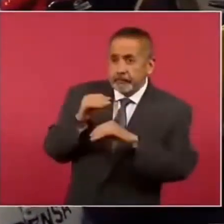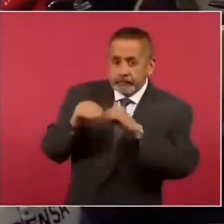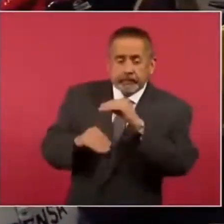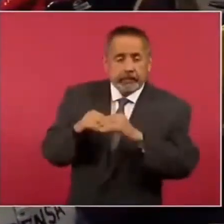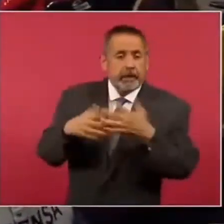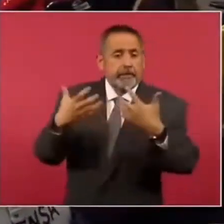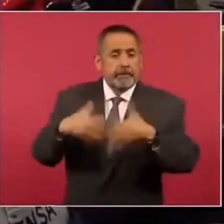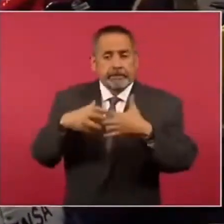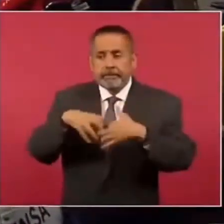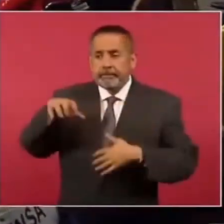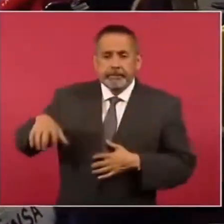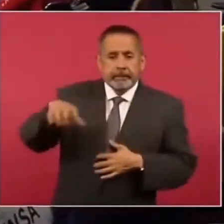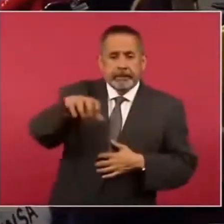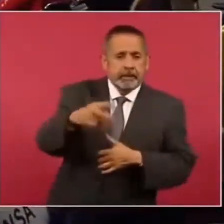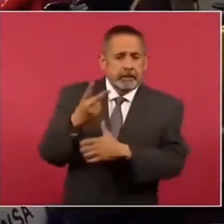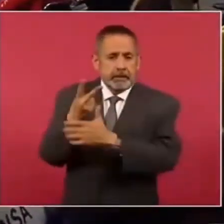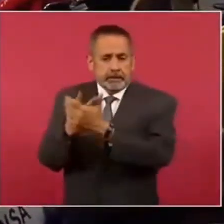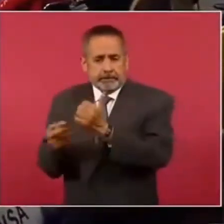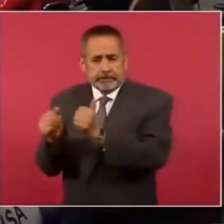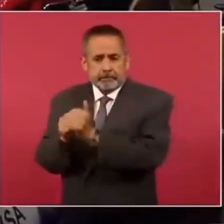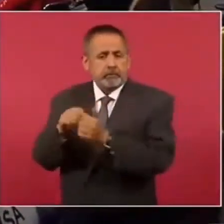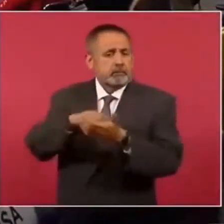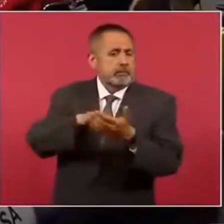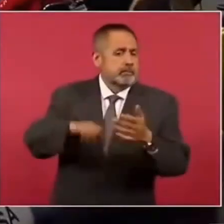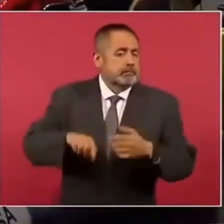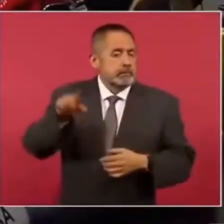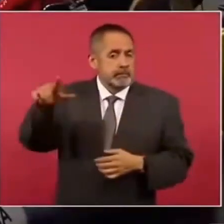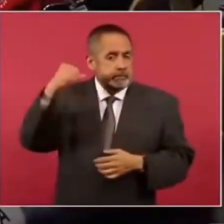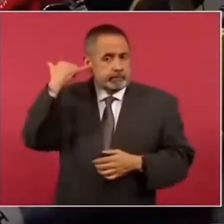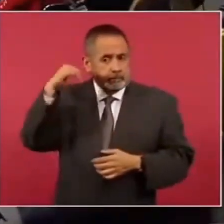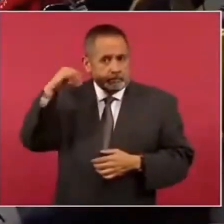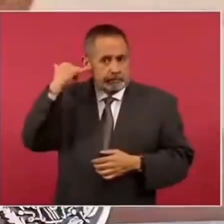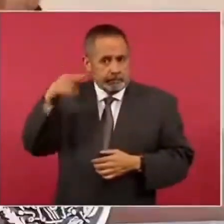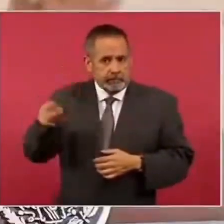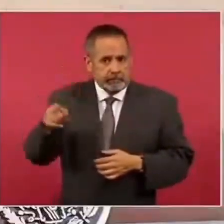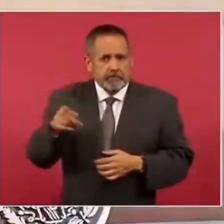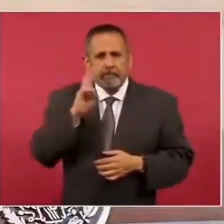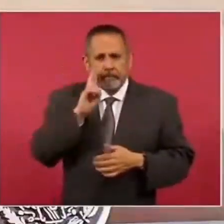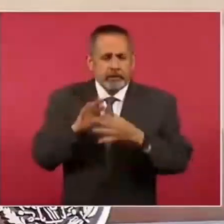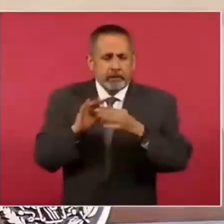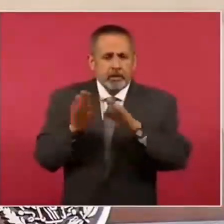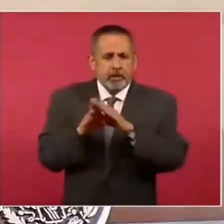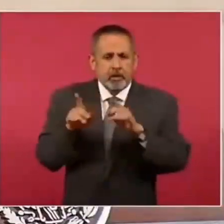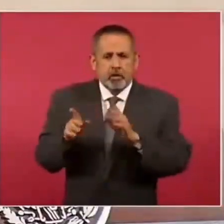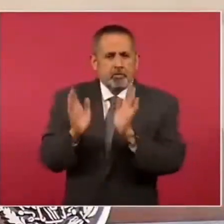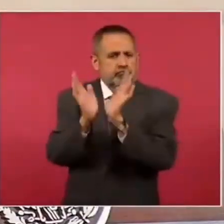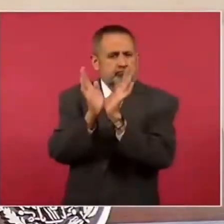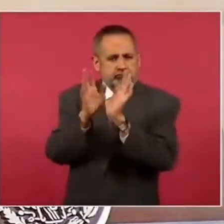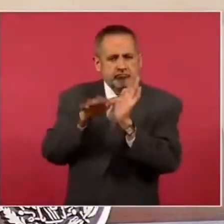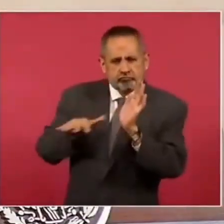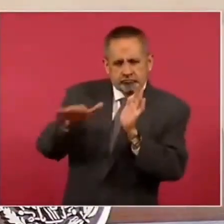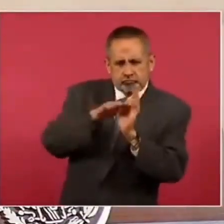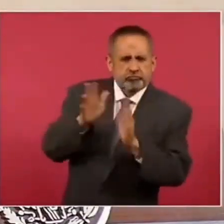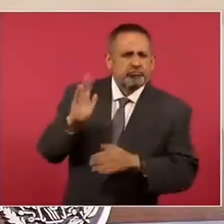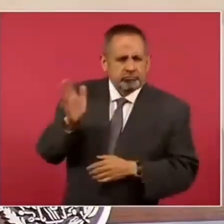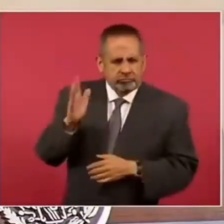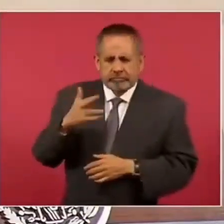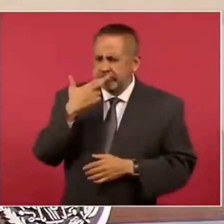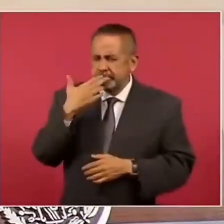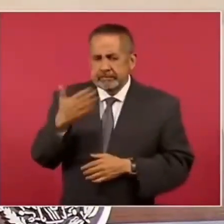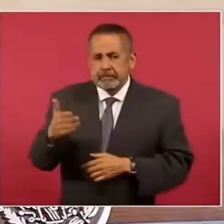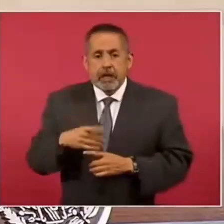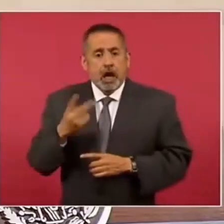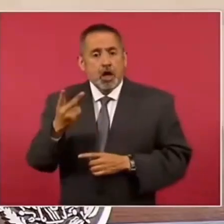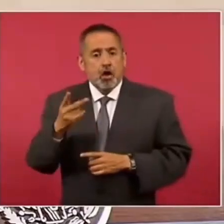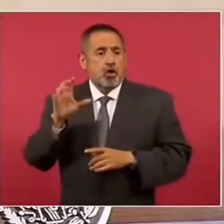plantas de ciclo combinado, por ejemplo, en Yucatán. Ya resolvemos el problema de la península, porque estamos construyendo